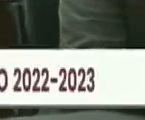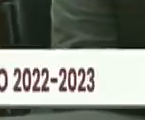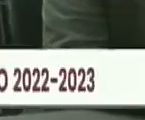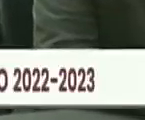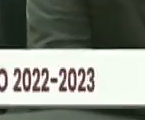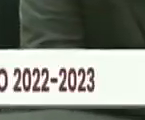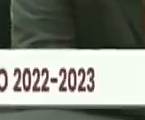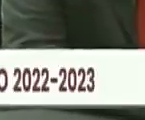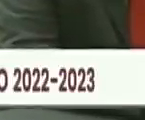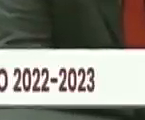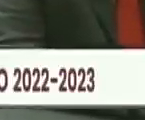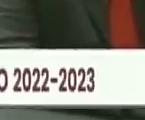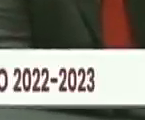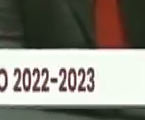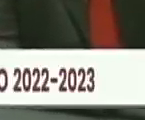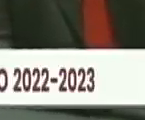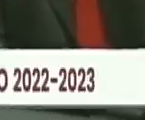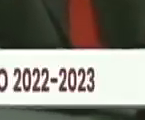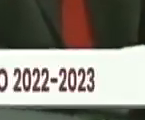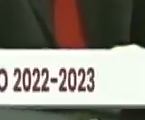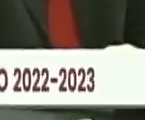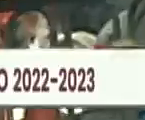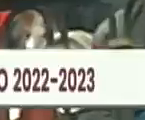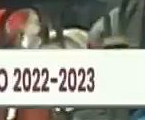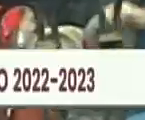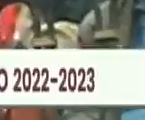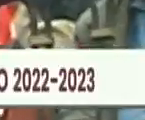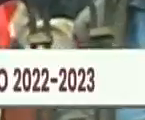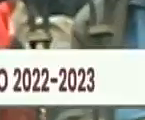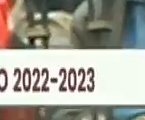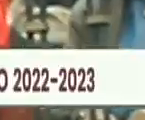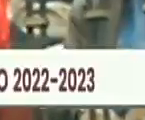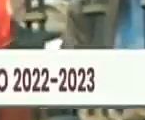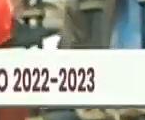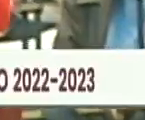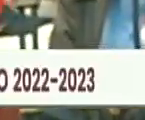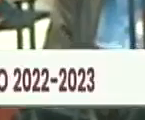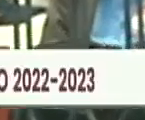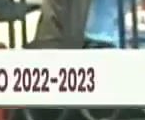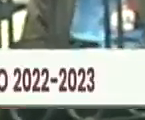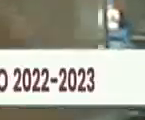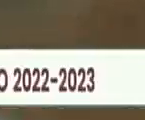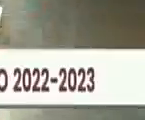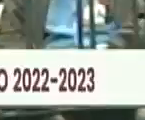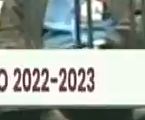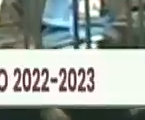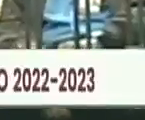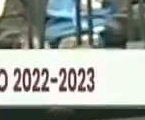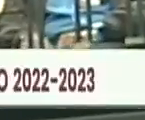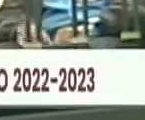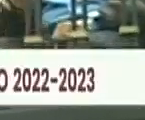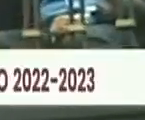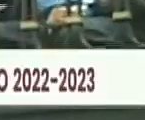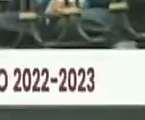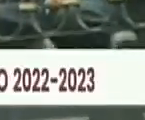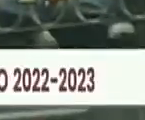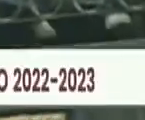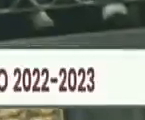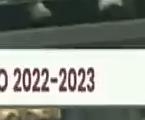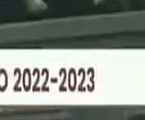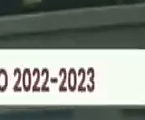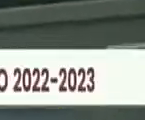instalación de la Asamblea Nacional del Parlamento y lo que tiene que ver este cumplimiento de la agenda legislativa durante el